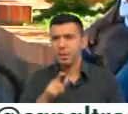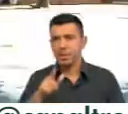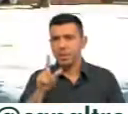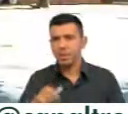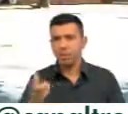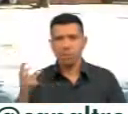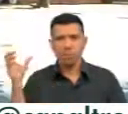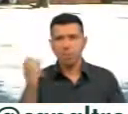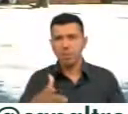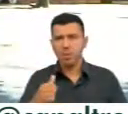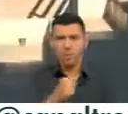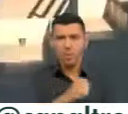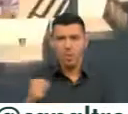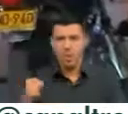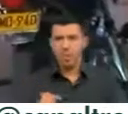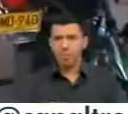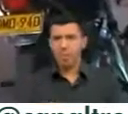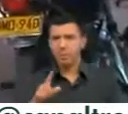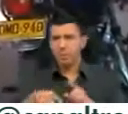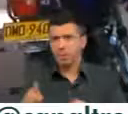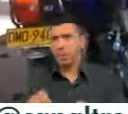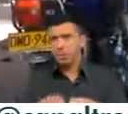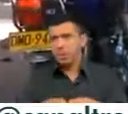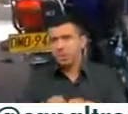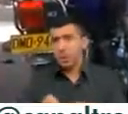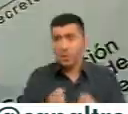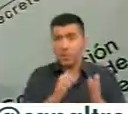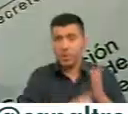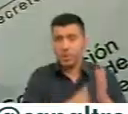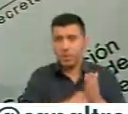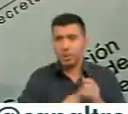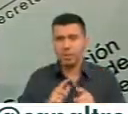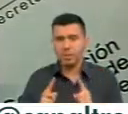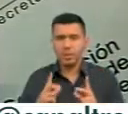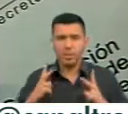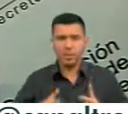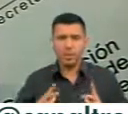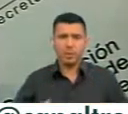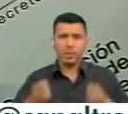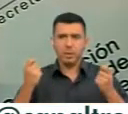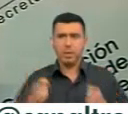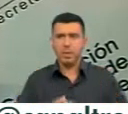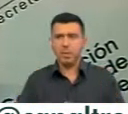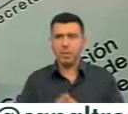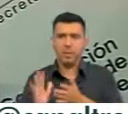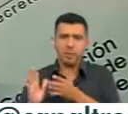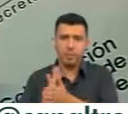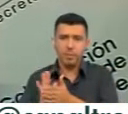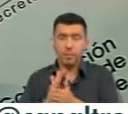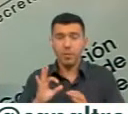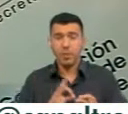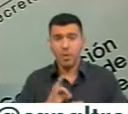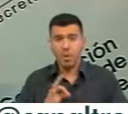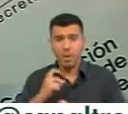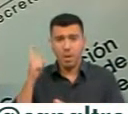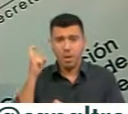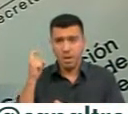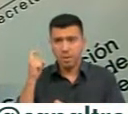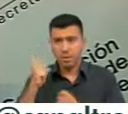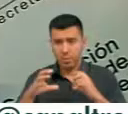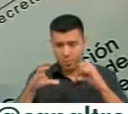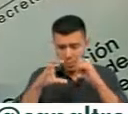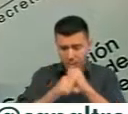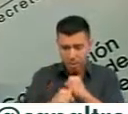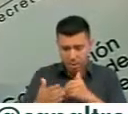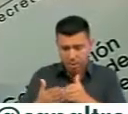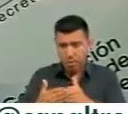bombas sólo se presentan algunos daños materiales no hubo víctimas conocimos por información del ejército que en horas de la noche también